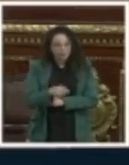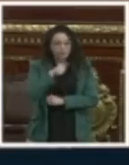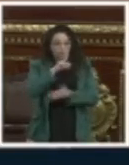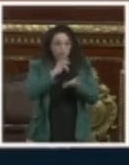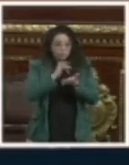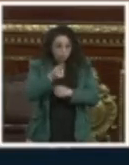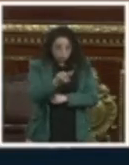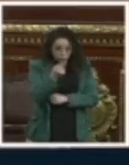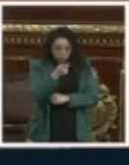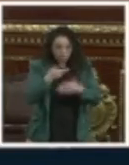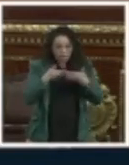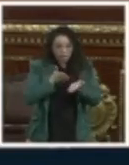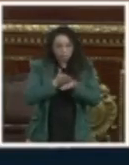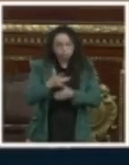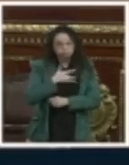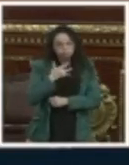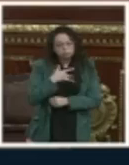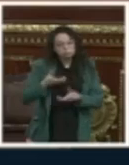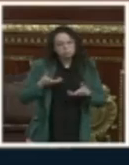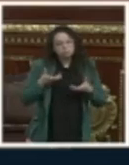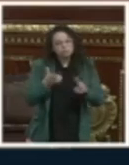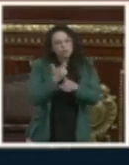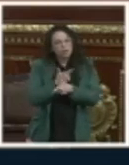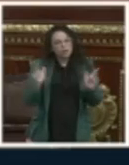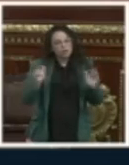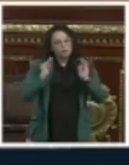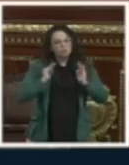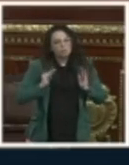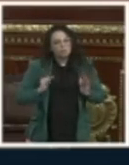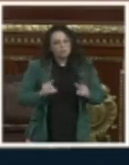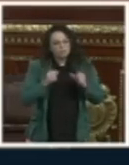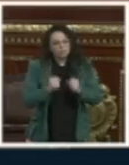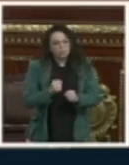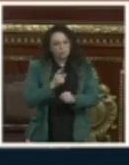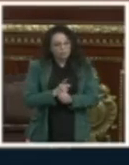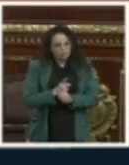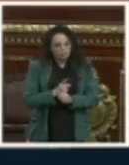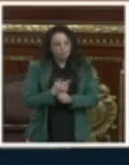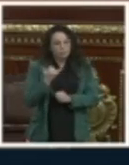más seguras en nuestros diferentes entornos y ha favorecido políticas